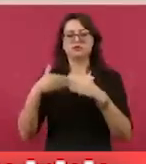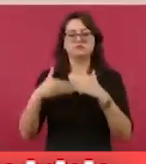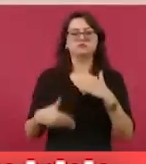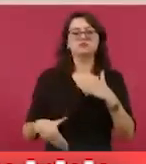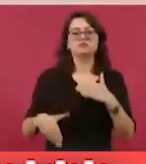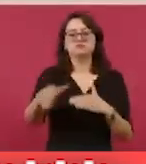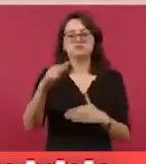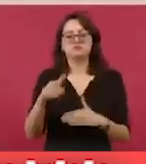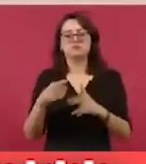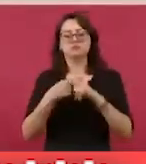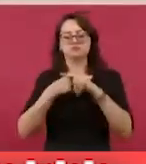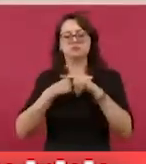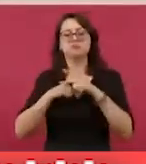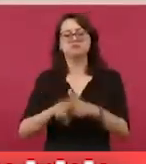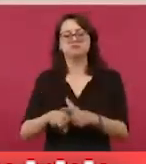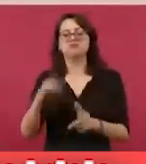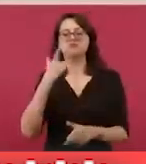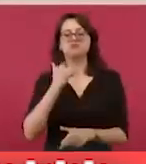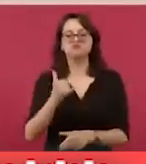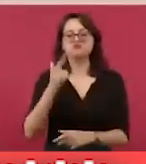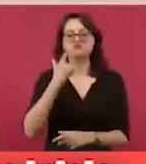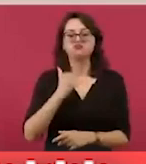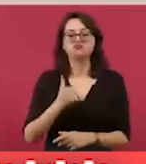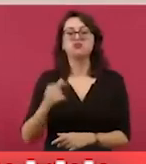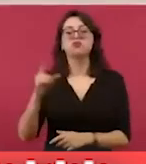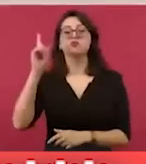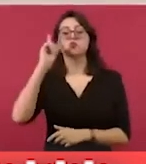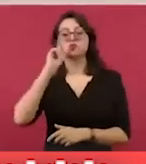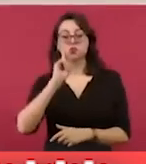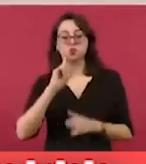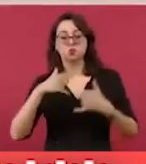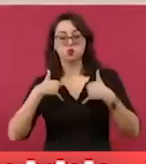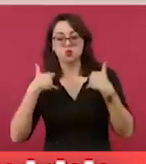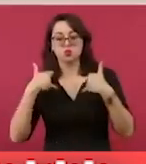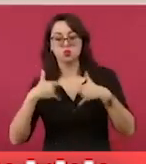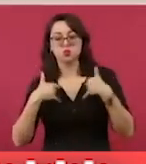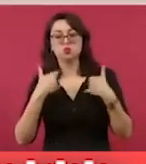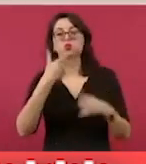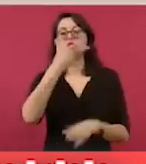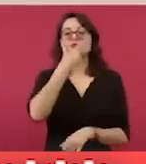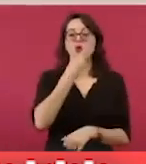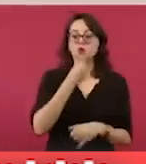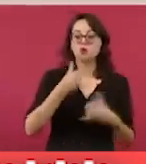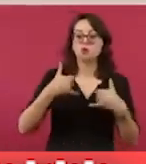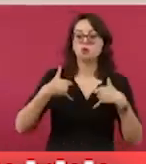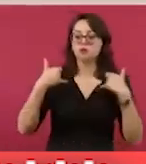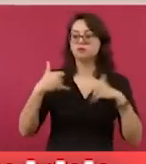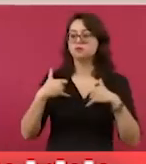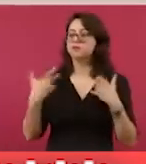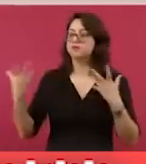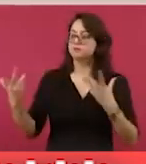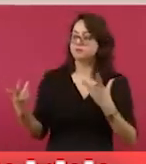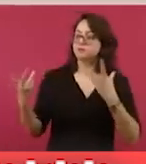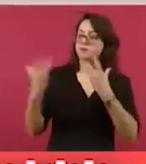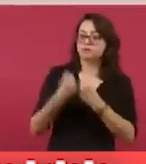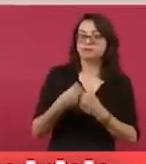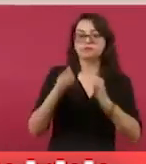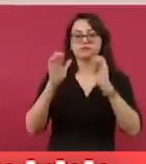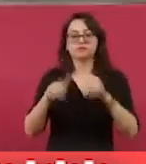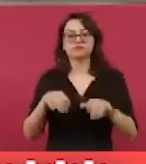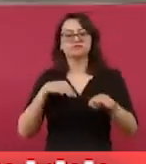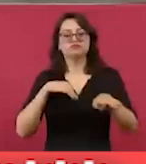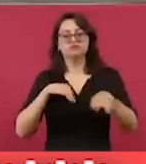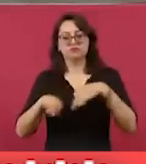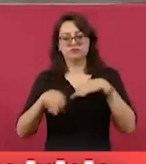estamos vinculando a nuestras jóvenes y a nuestros jóvenes en ese entorno laboral que ofrece este